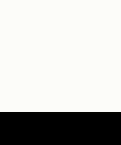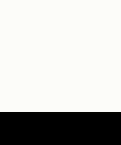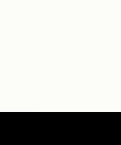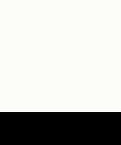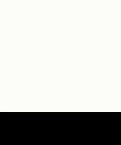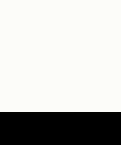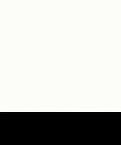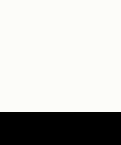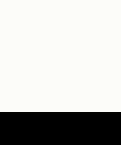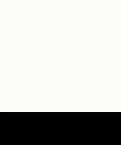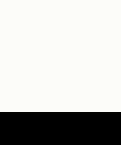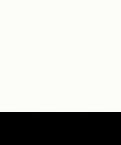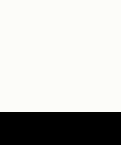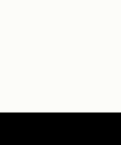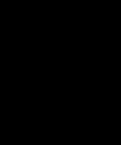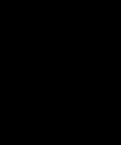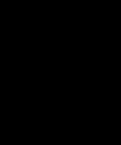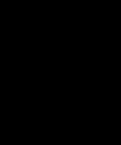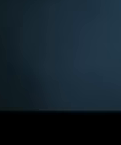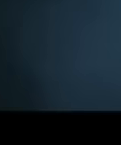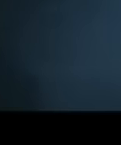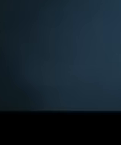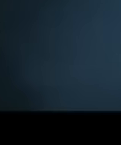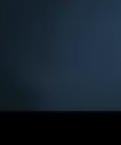de los Juegos Olímpicos Río 2016.